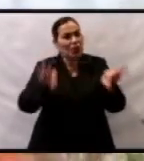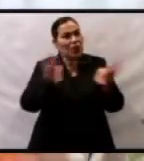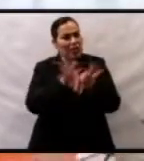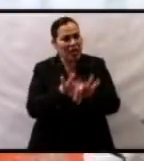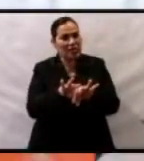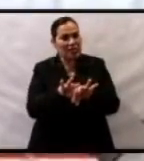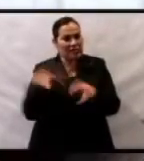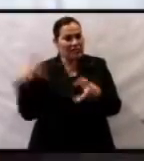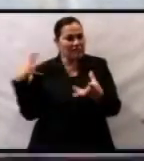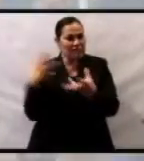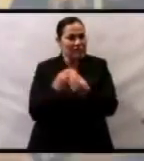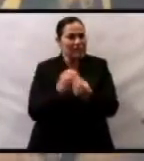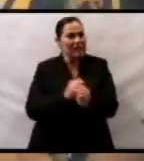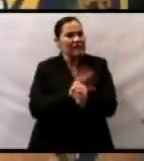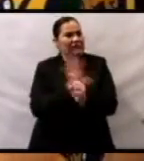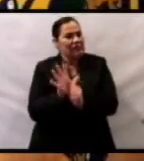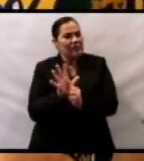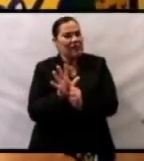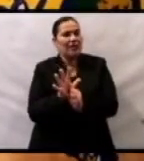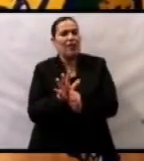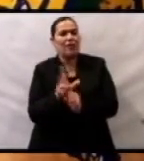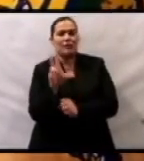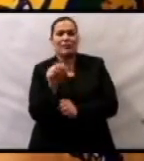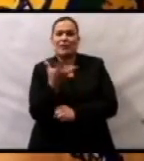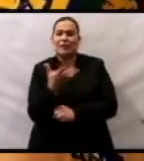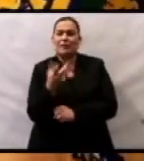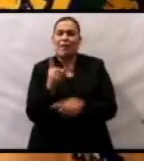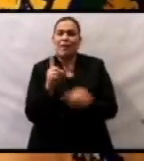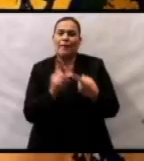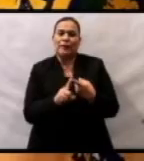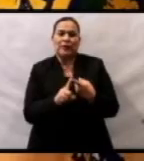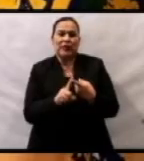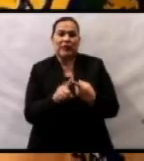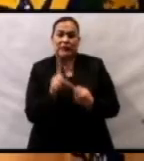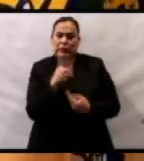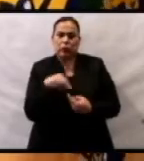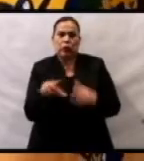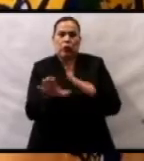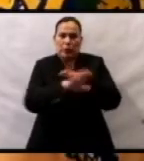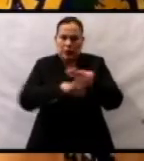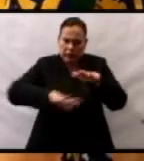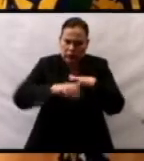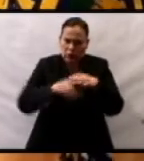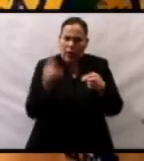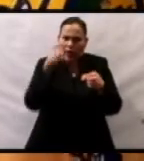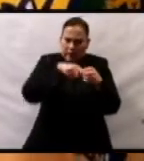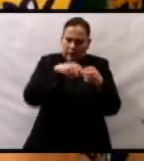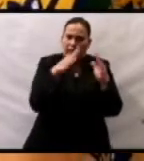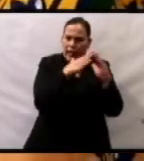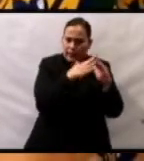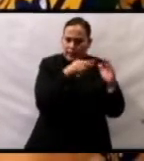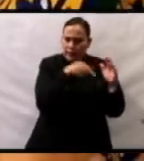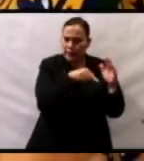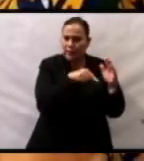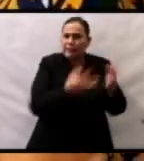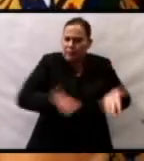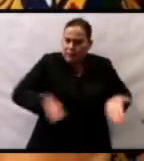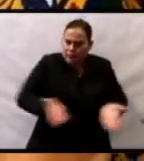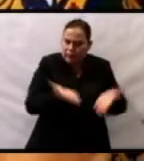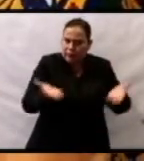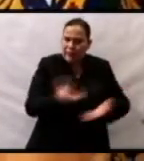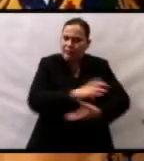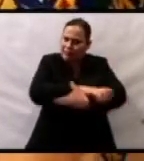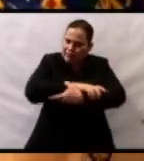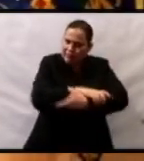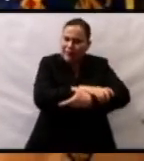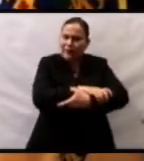durante. No se hace primero sin los pilares que están dentro de casa y ese soporte familiar en las